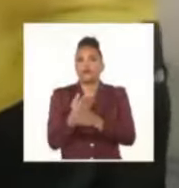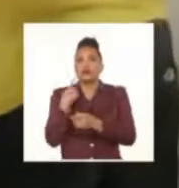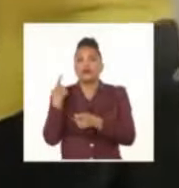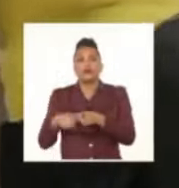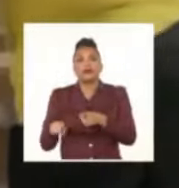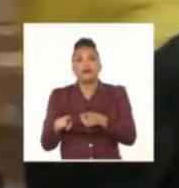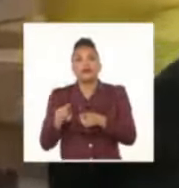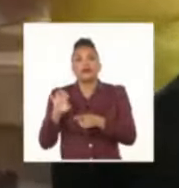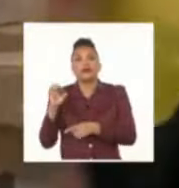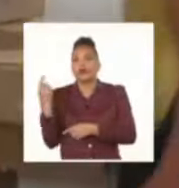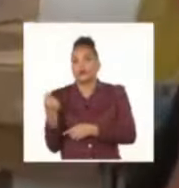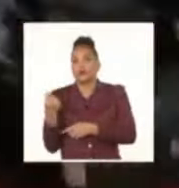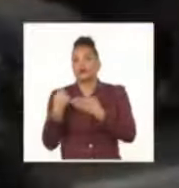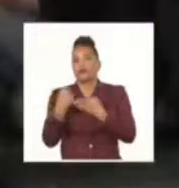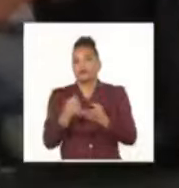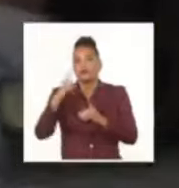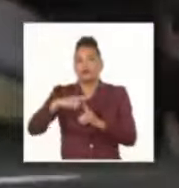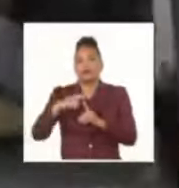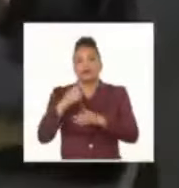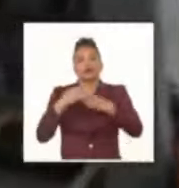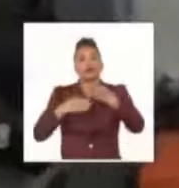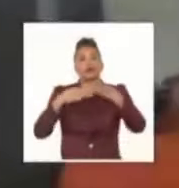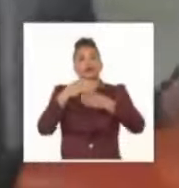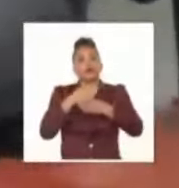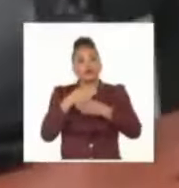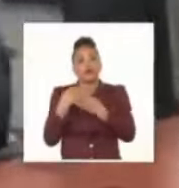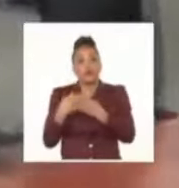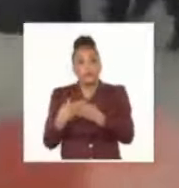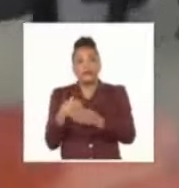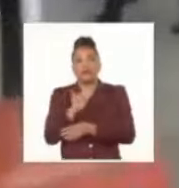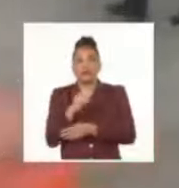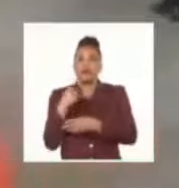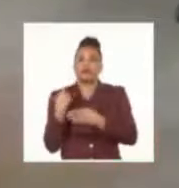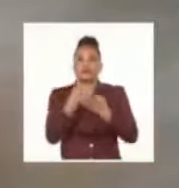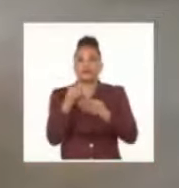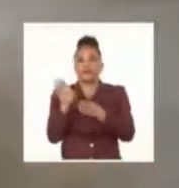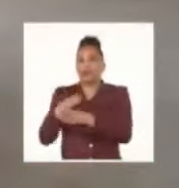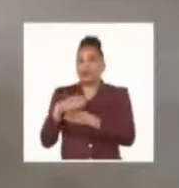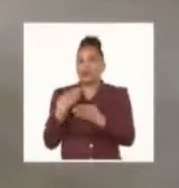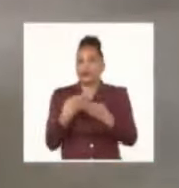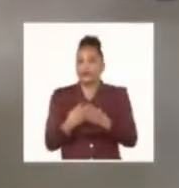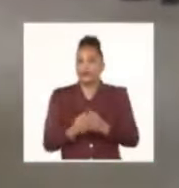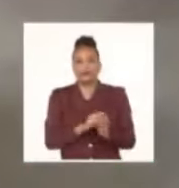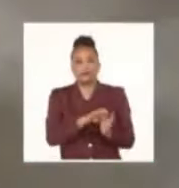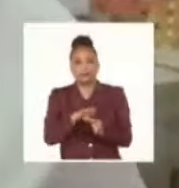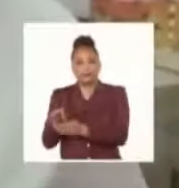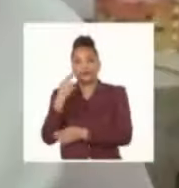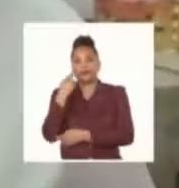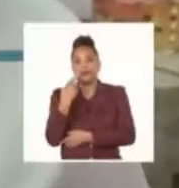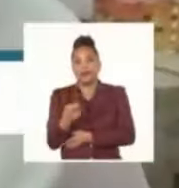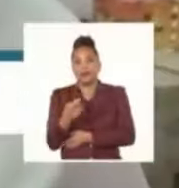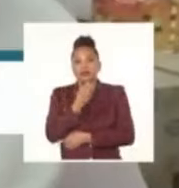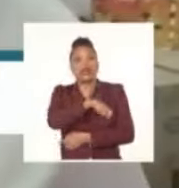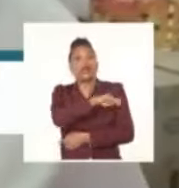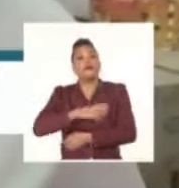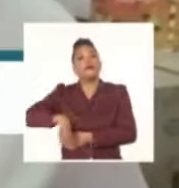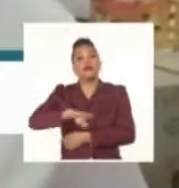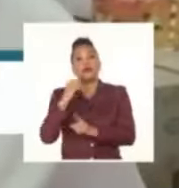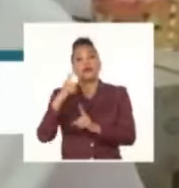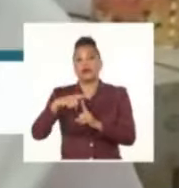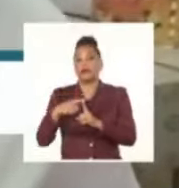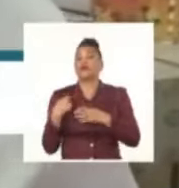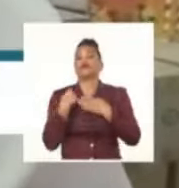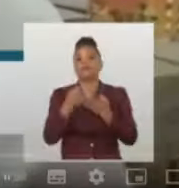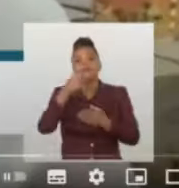y del Sindicato de la Construcción, específicamente la empresa constructora integral y demás entidades que tenemos allá. El reconocimiento a el pueblo de las Tunas y